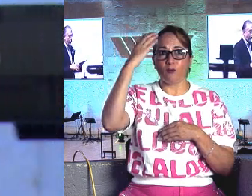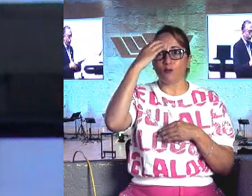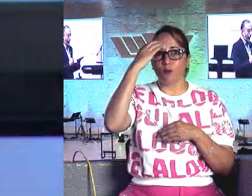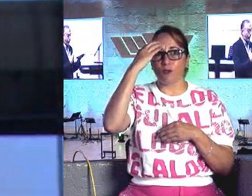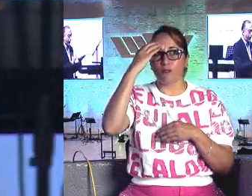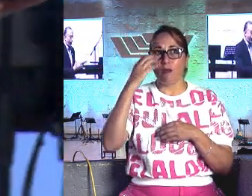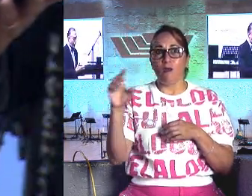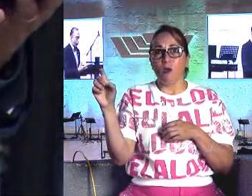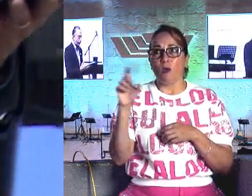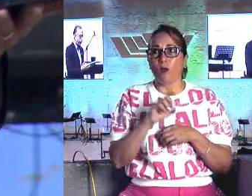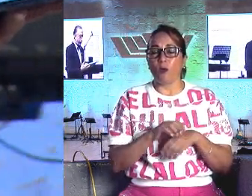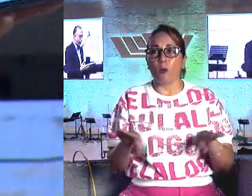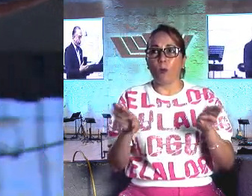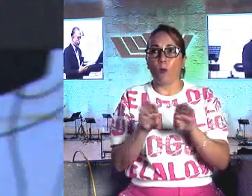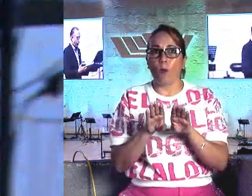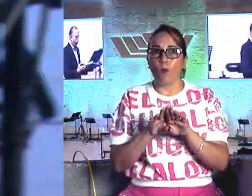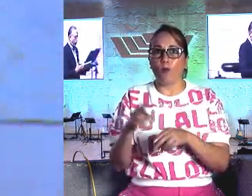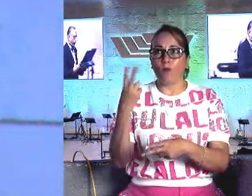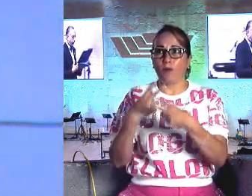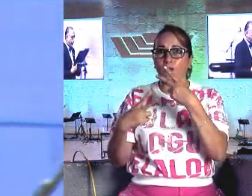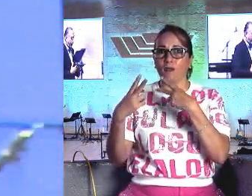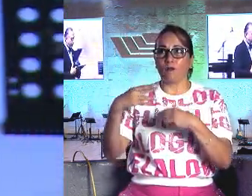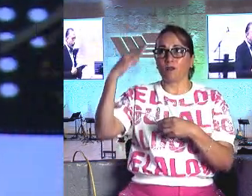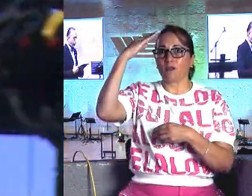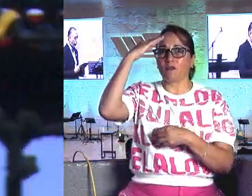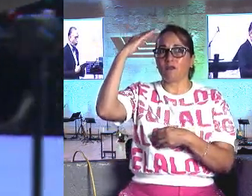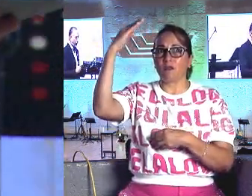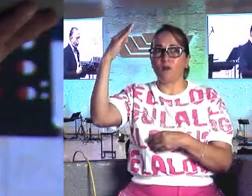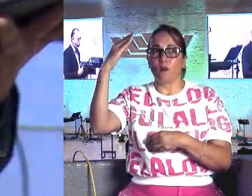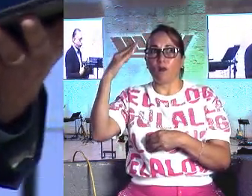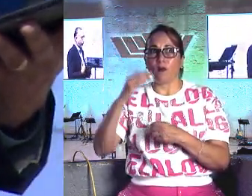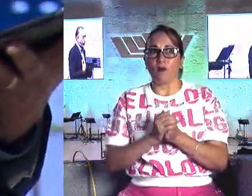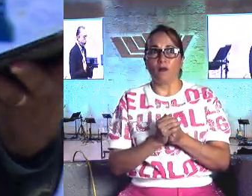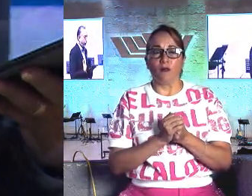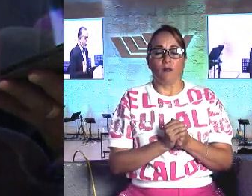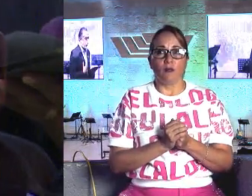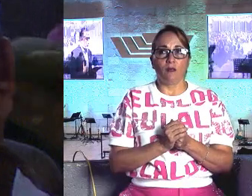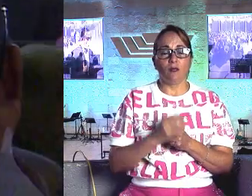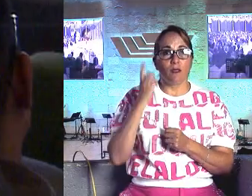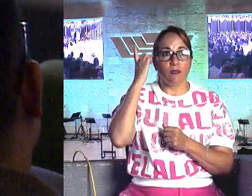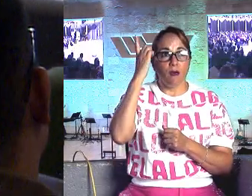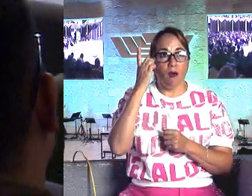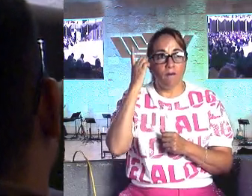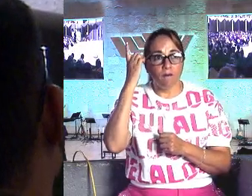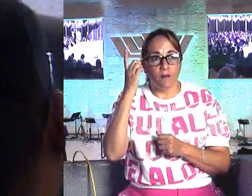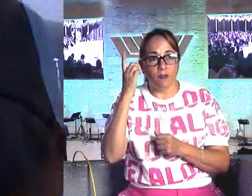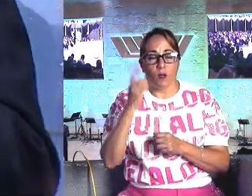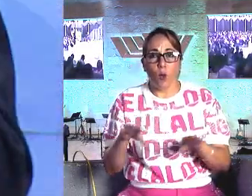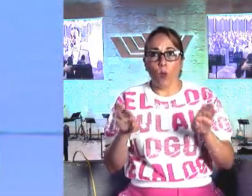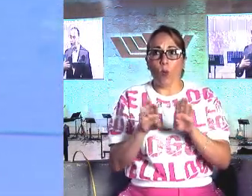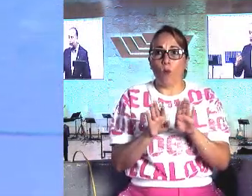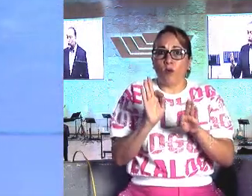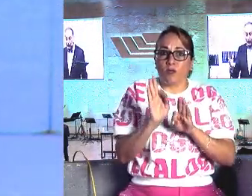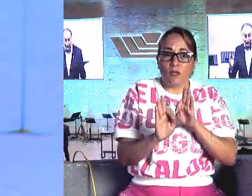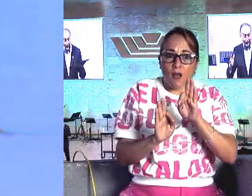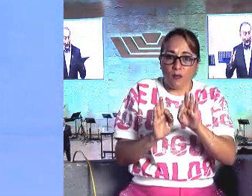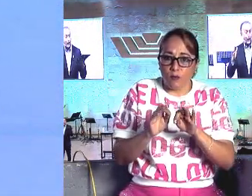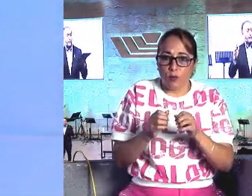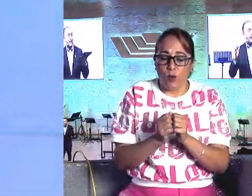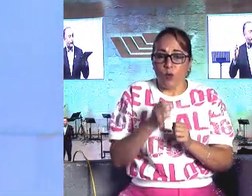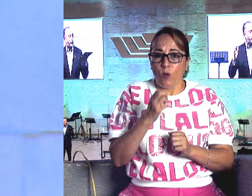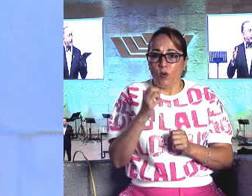afligidos, amargados, ¿cómo David trató con el corazón de ellos? Teniendo David el conocimiento que tiene y